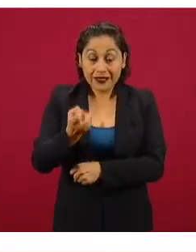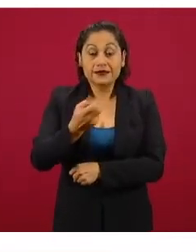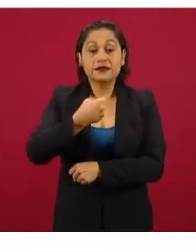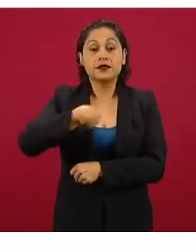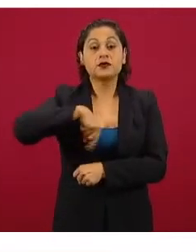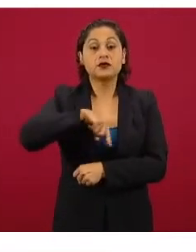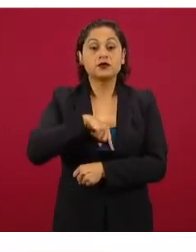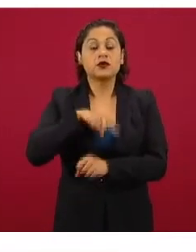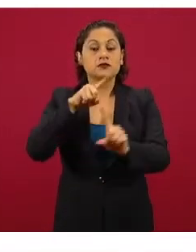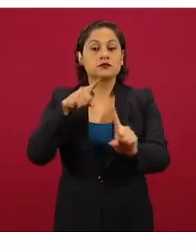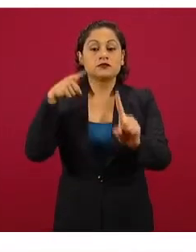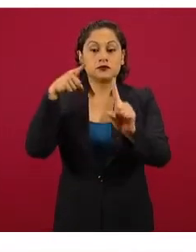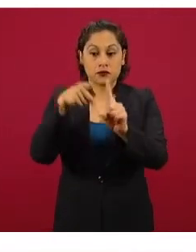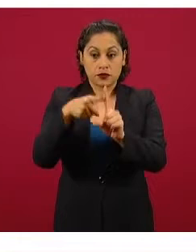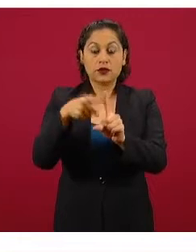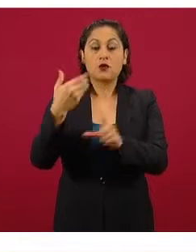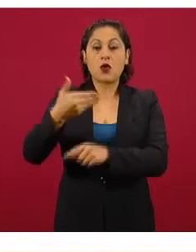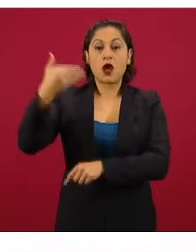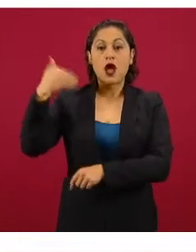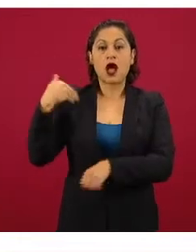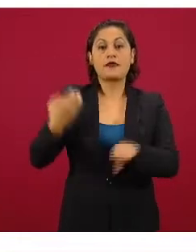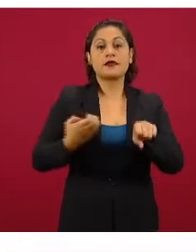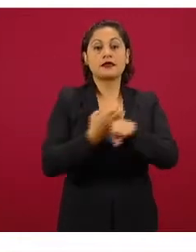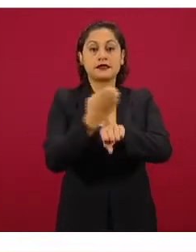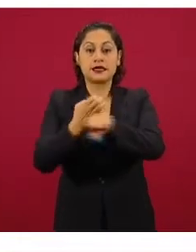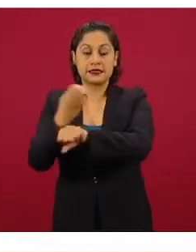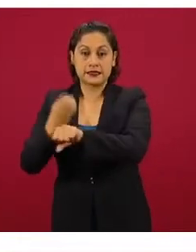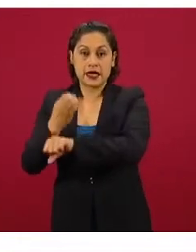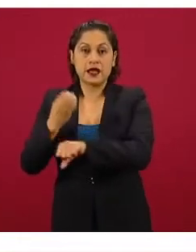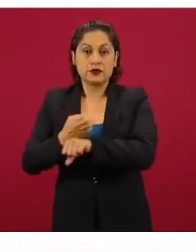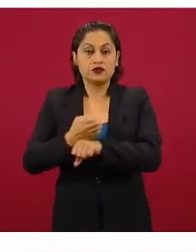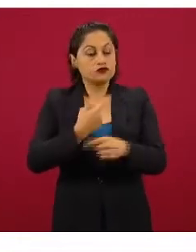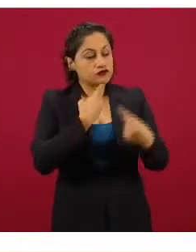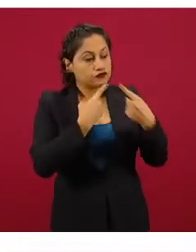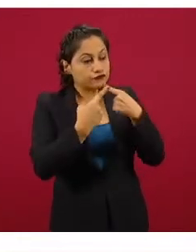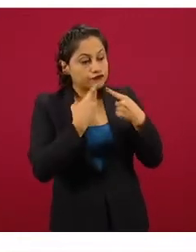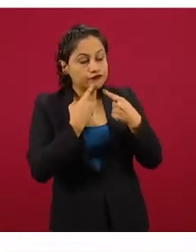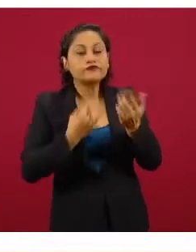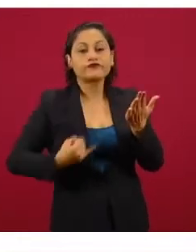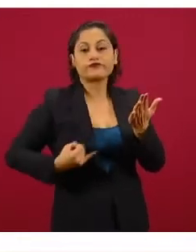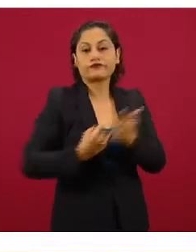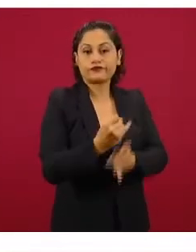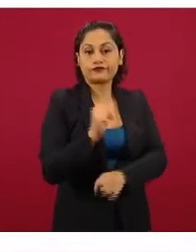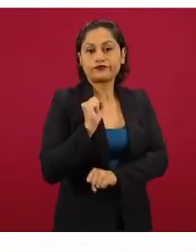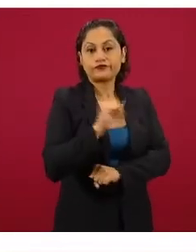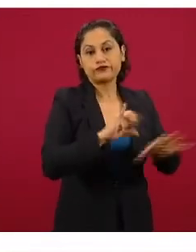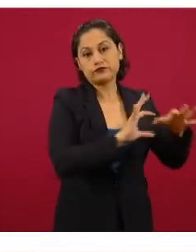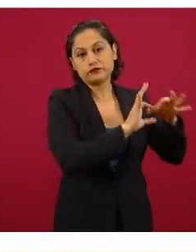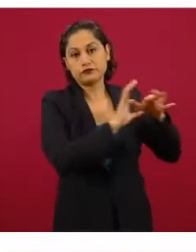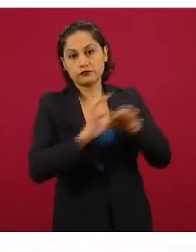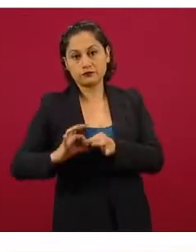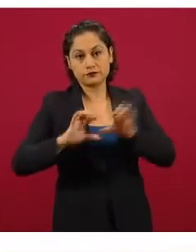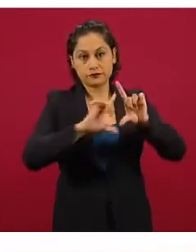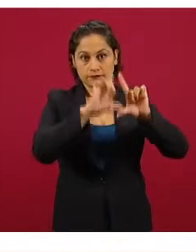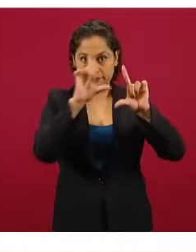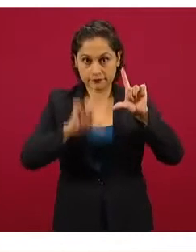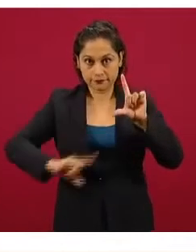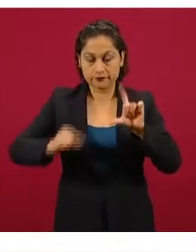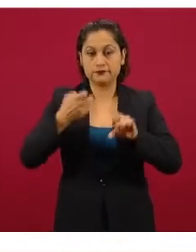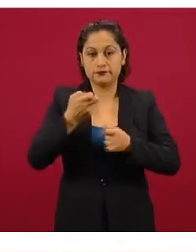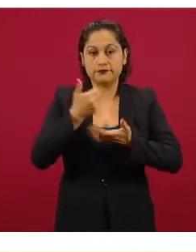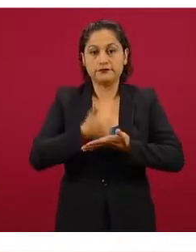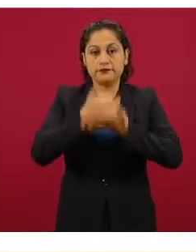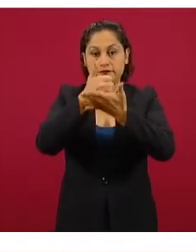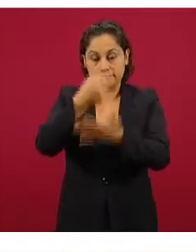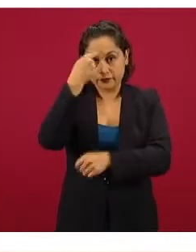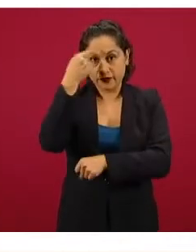las entidades federativas y que permite ir guiando el proceso de